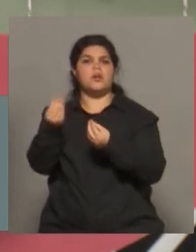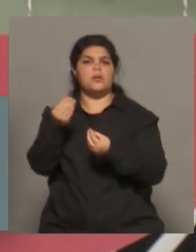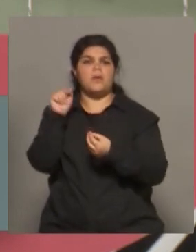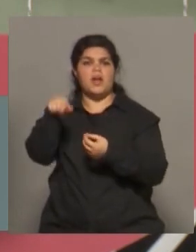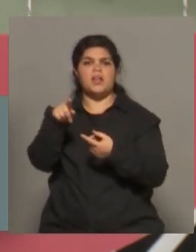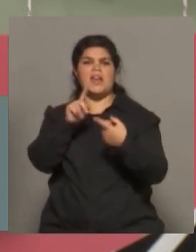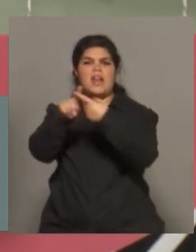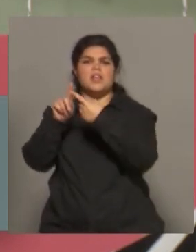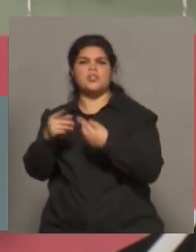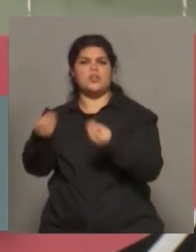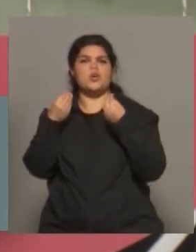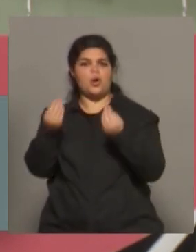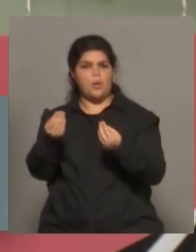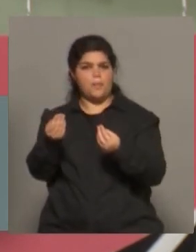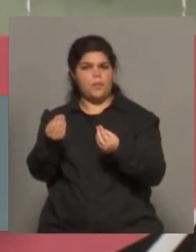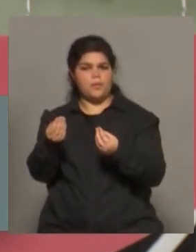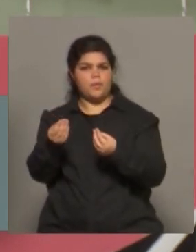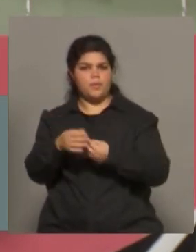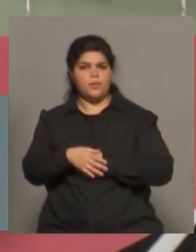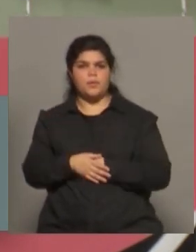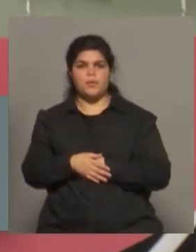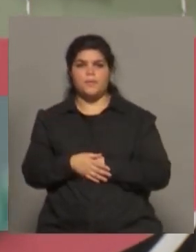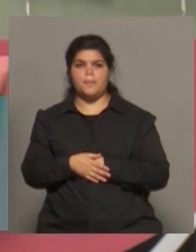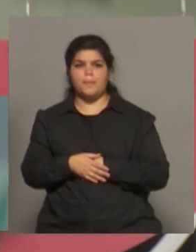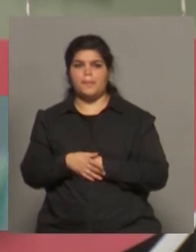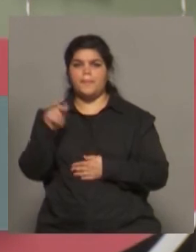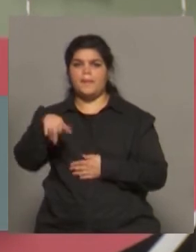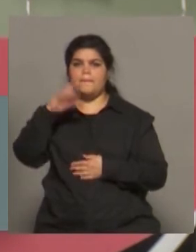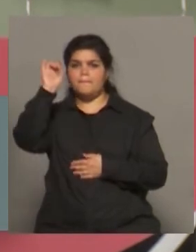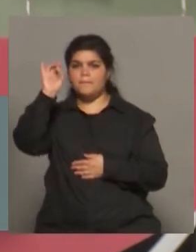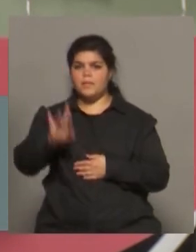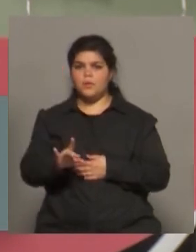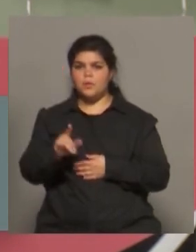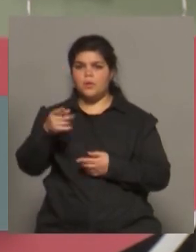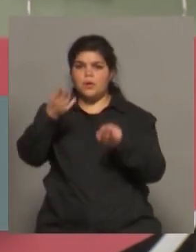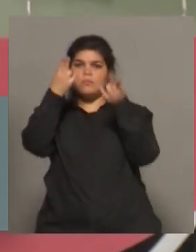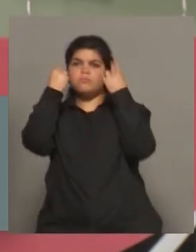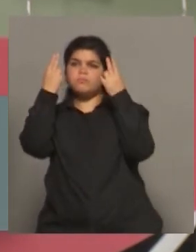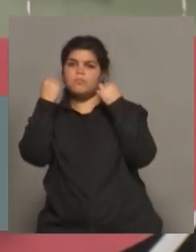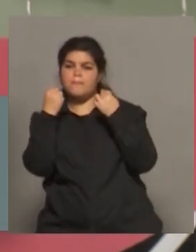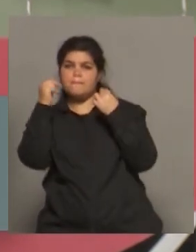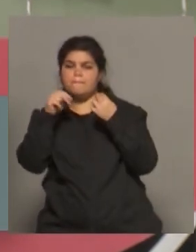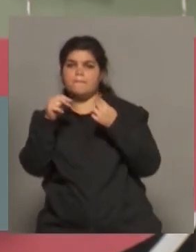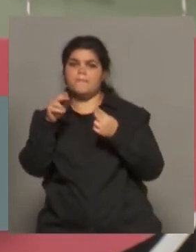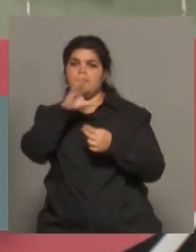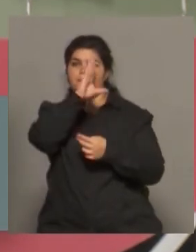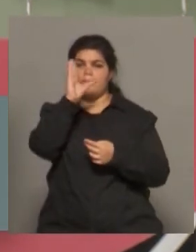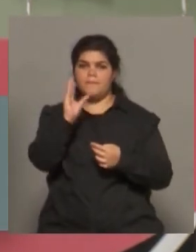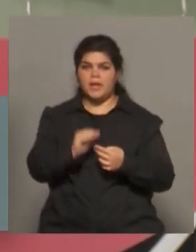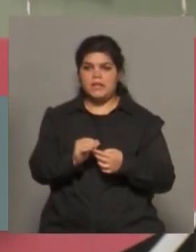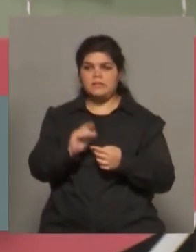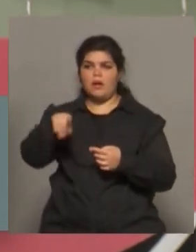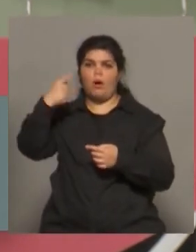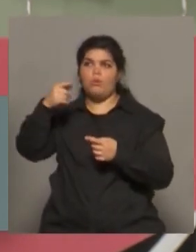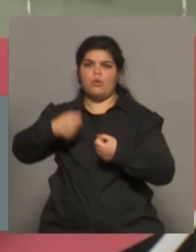carnales, están hablando de relaciones que tienen que ver con subordinación de los países periféricos a las naciones